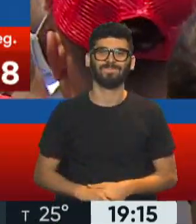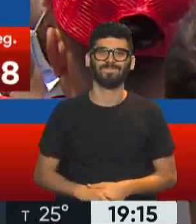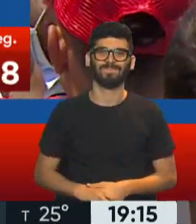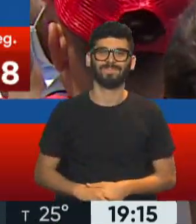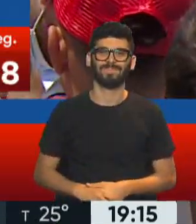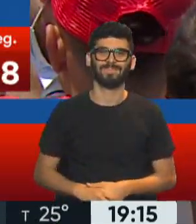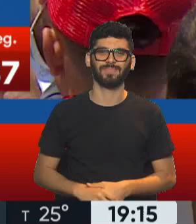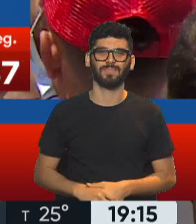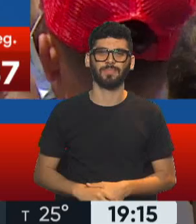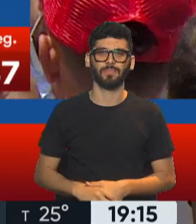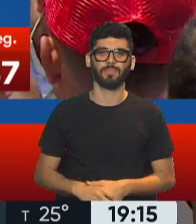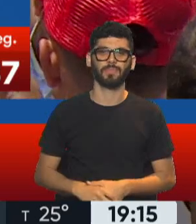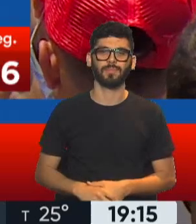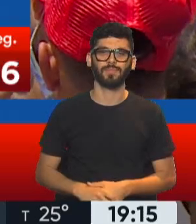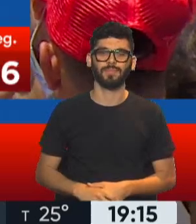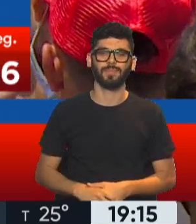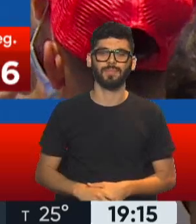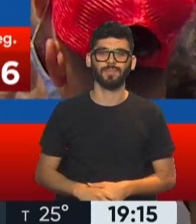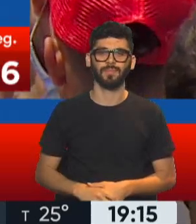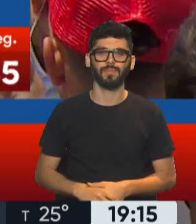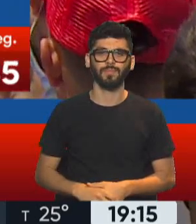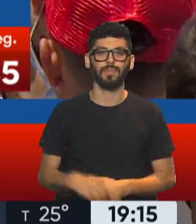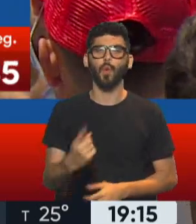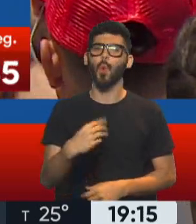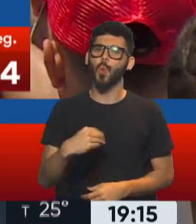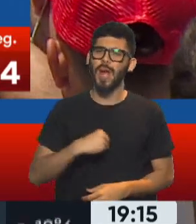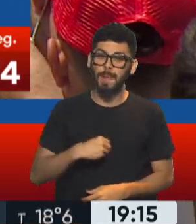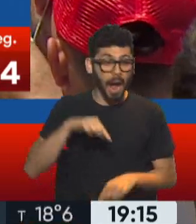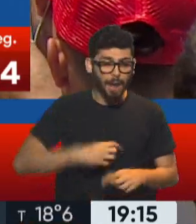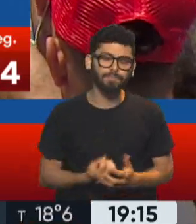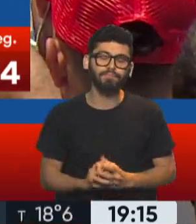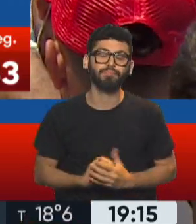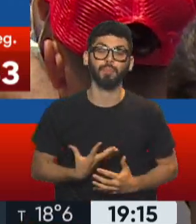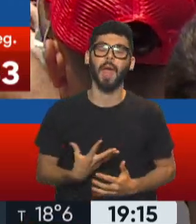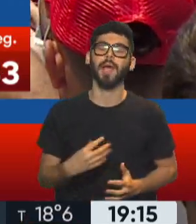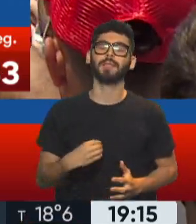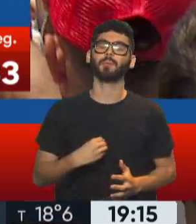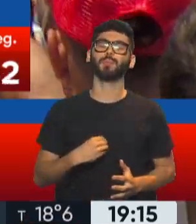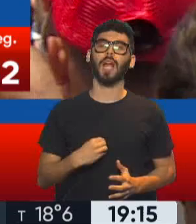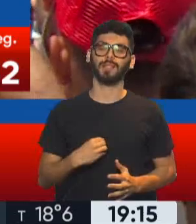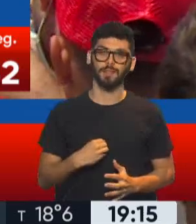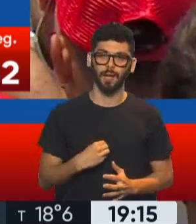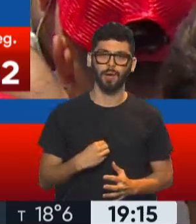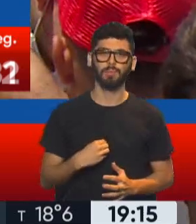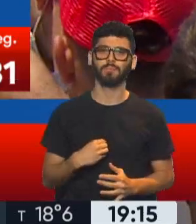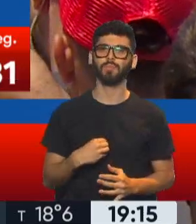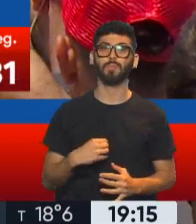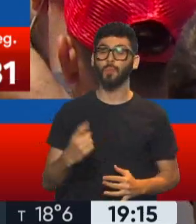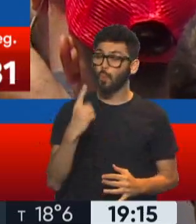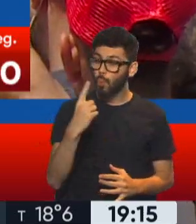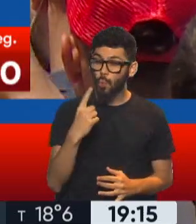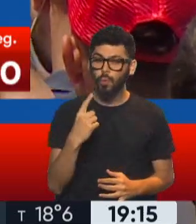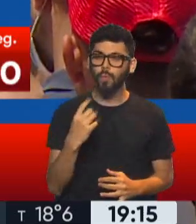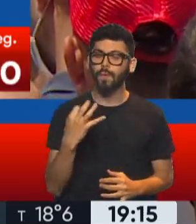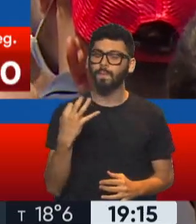Vamos con esa garra, con esa actitud. Una esperanza, nace una esperanza, nace una virtud basada